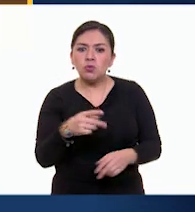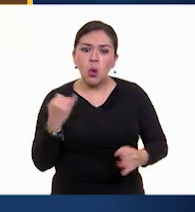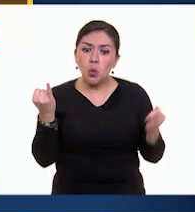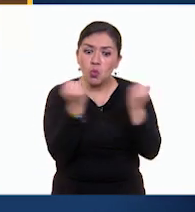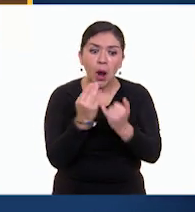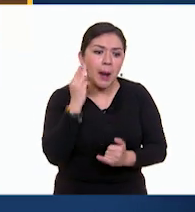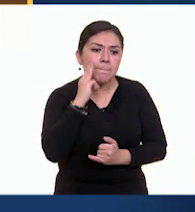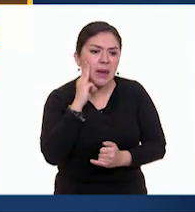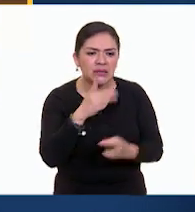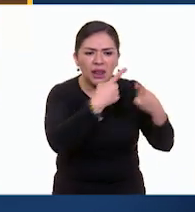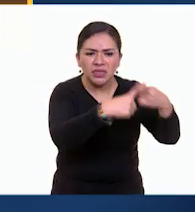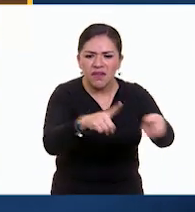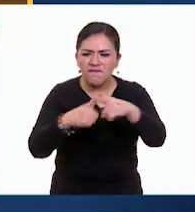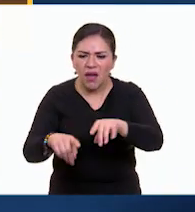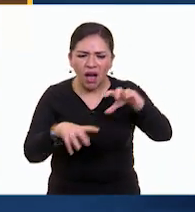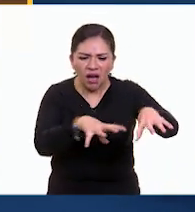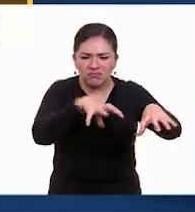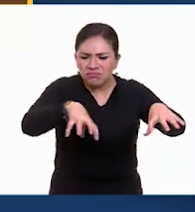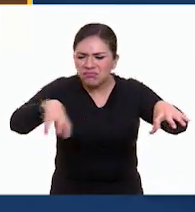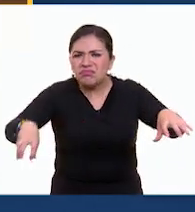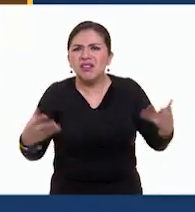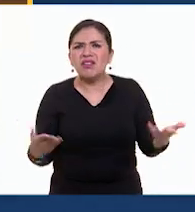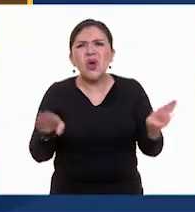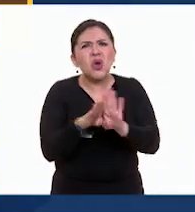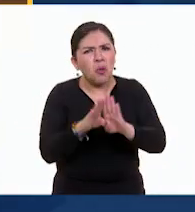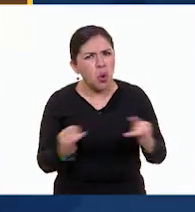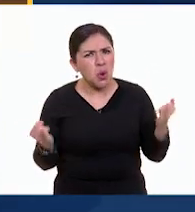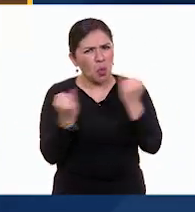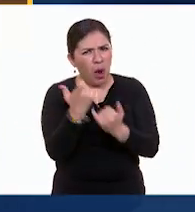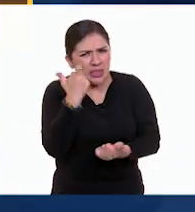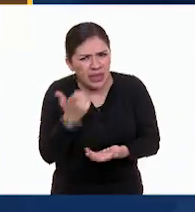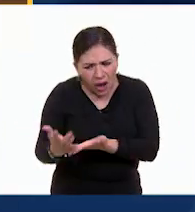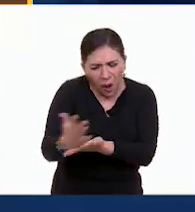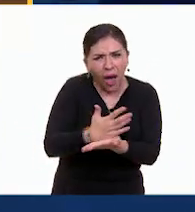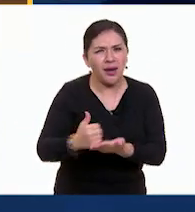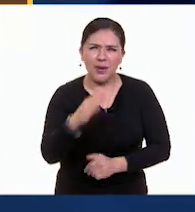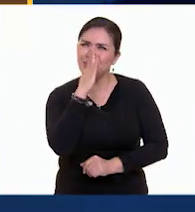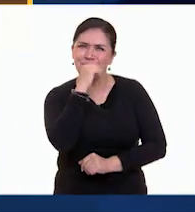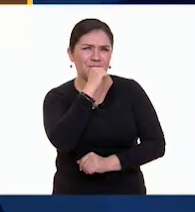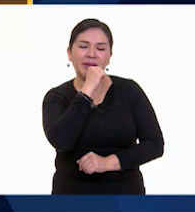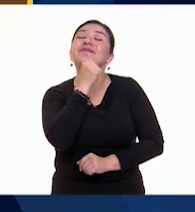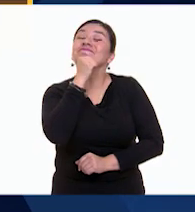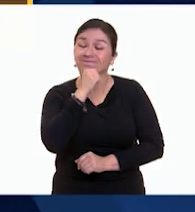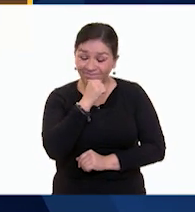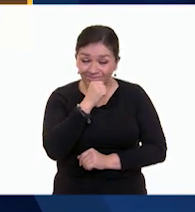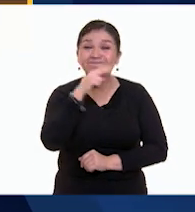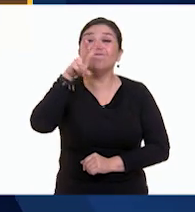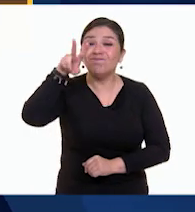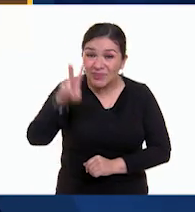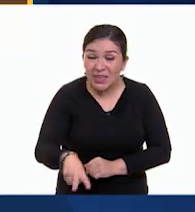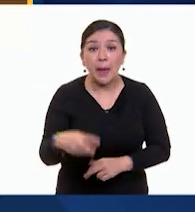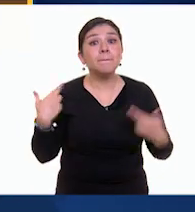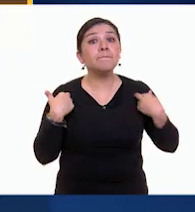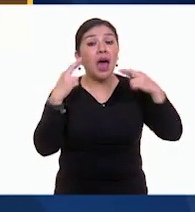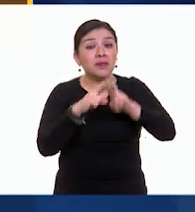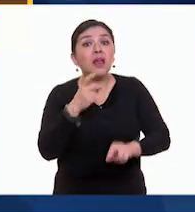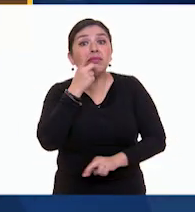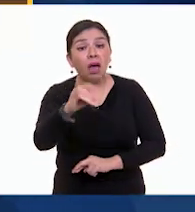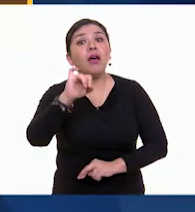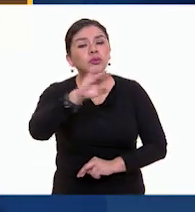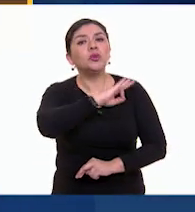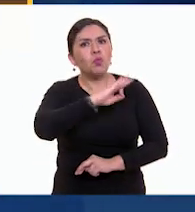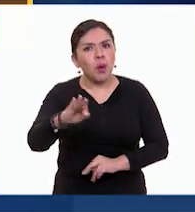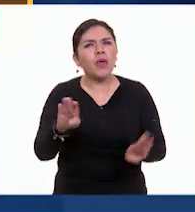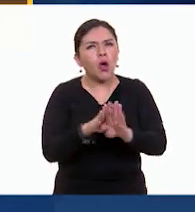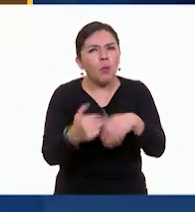cantidad de manzanas. Así que, ¿cómo van a obtener la misma cantidad de dinero? Así es. Pero la maestra dijo que sí se